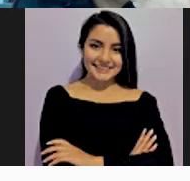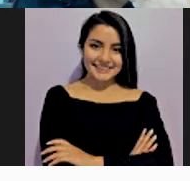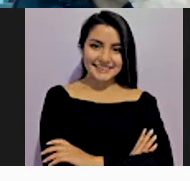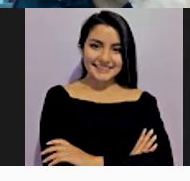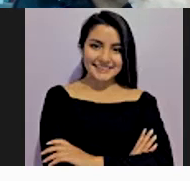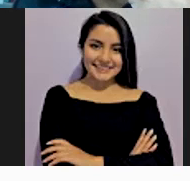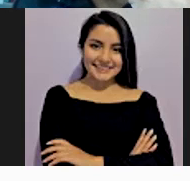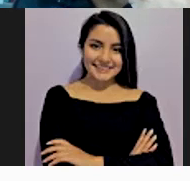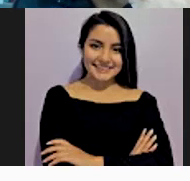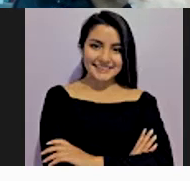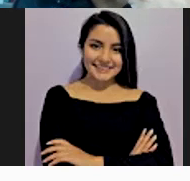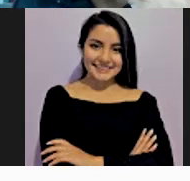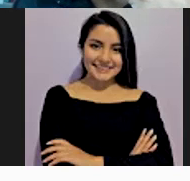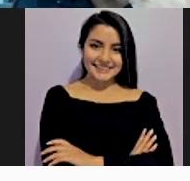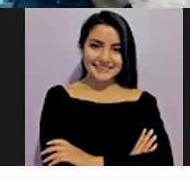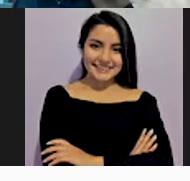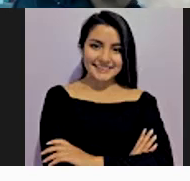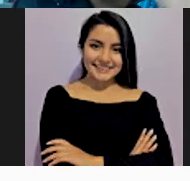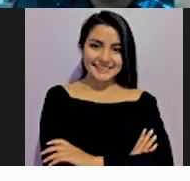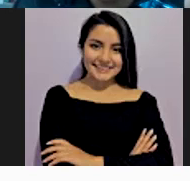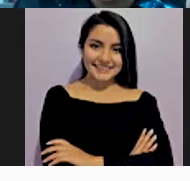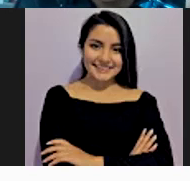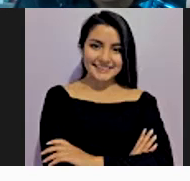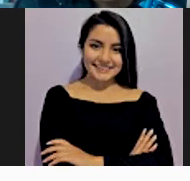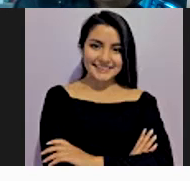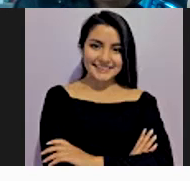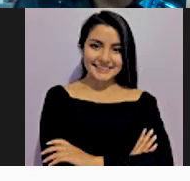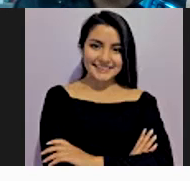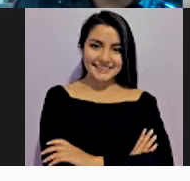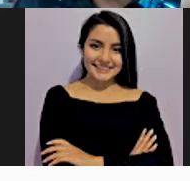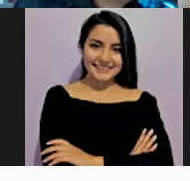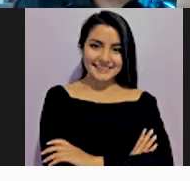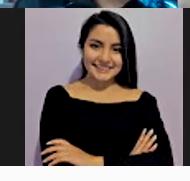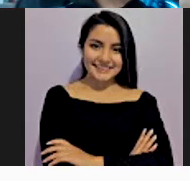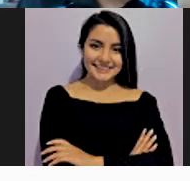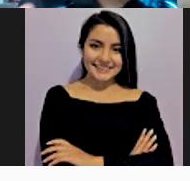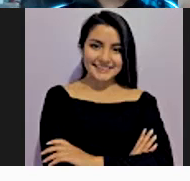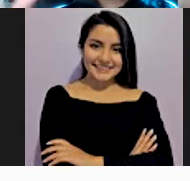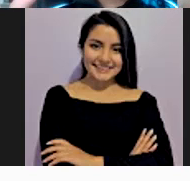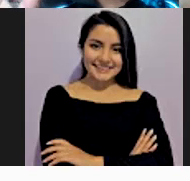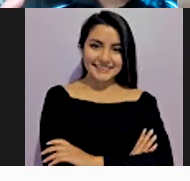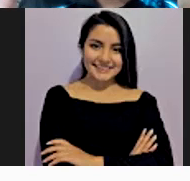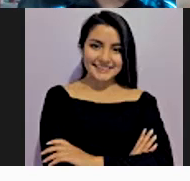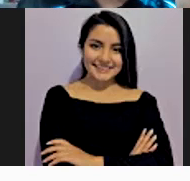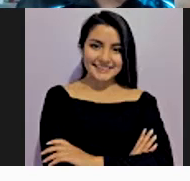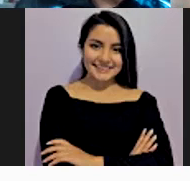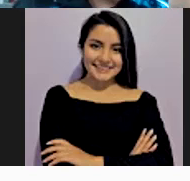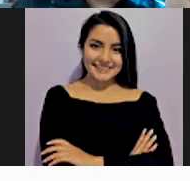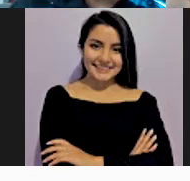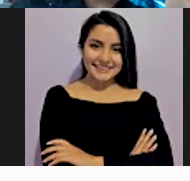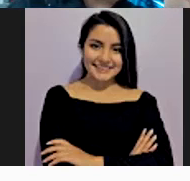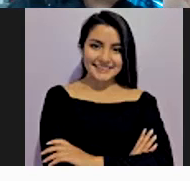pues, tener una ecuación como, no sé si usted conozca la ecuación de Seiberman, es una ecuación que comienza a integrar por partes